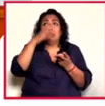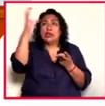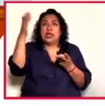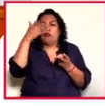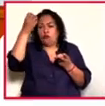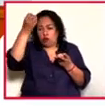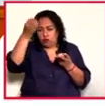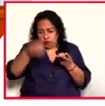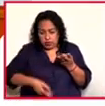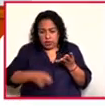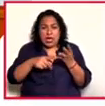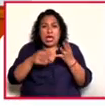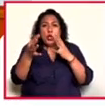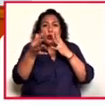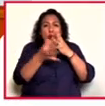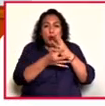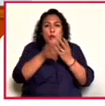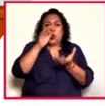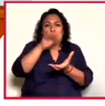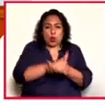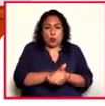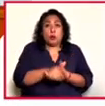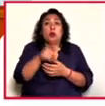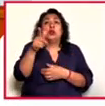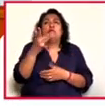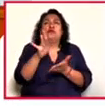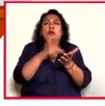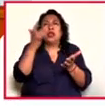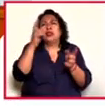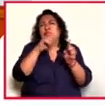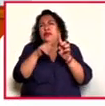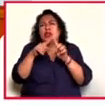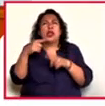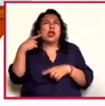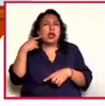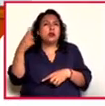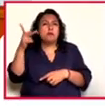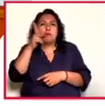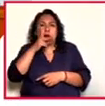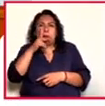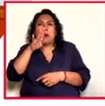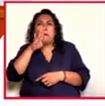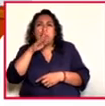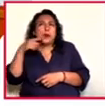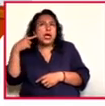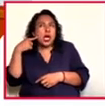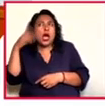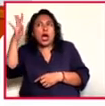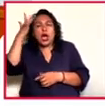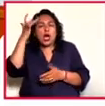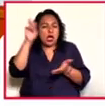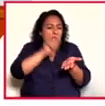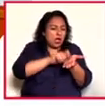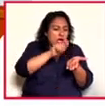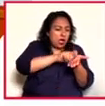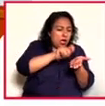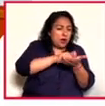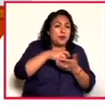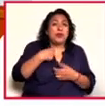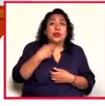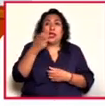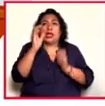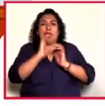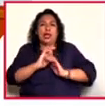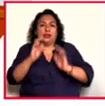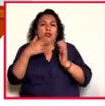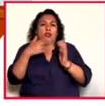de Compromiso, se inspiró de las melodías y versos que escuchó de su padre y madre. Pues fueron esas canciones